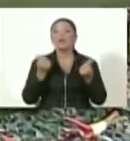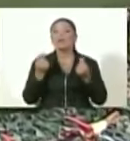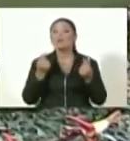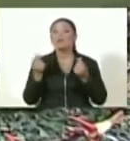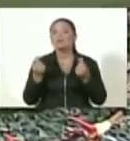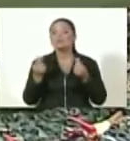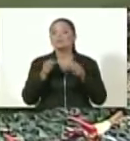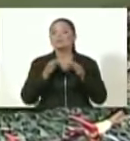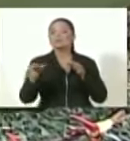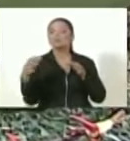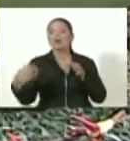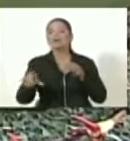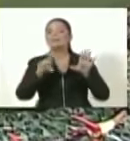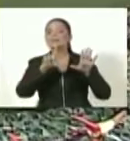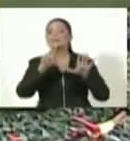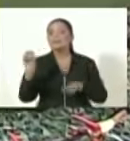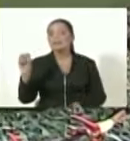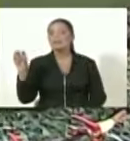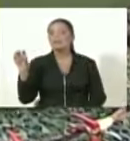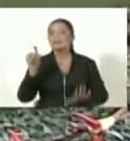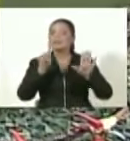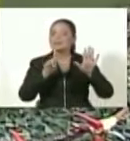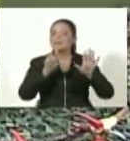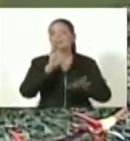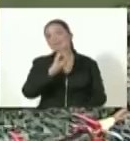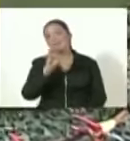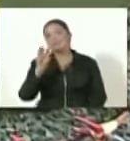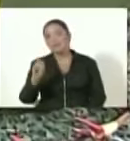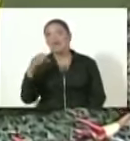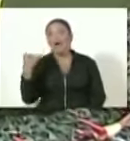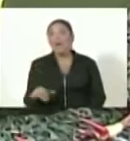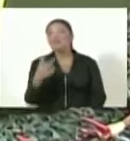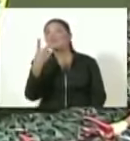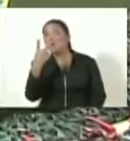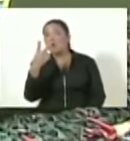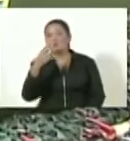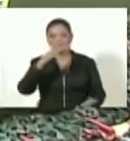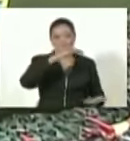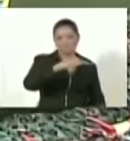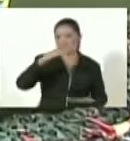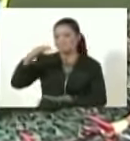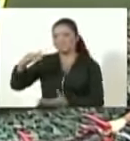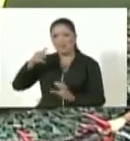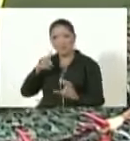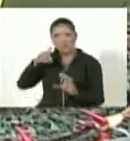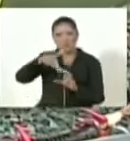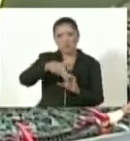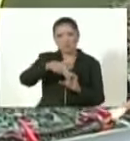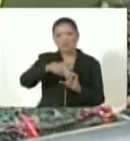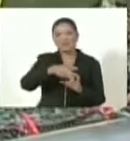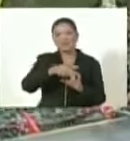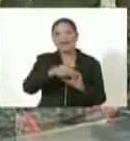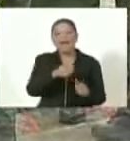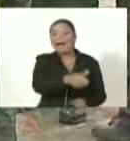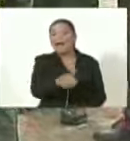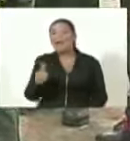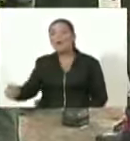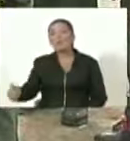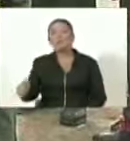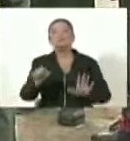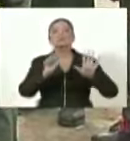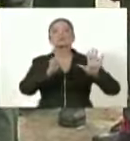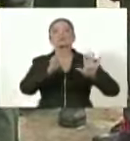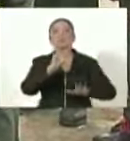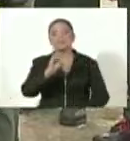600 kilómetros. 600 kilómetros, y tiene 2 tanques de gasoil diésel de 720 litros cada uno. O